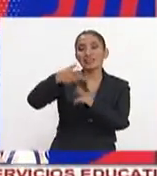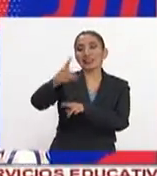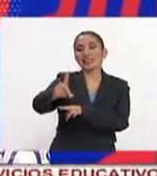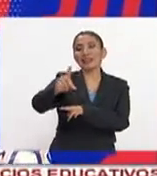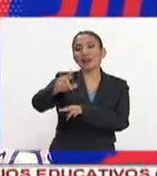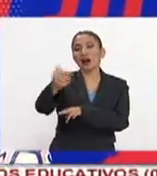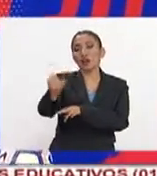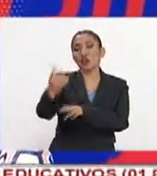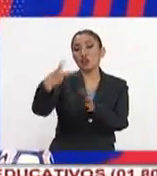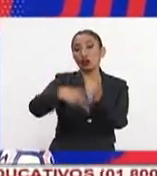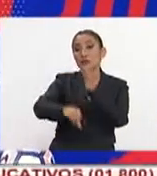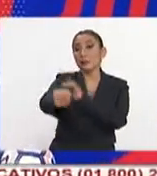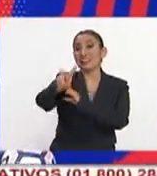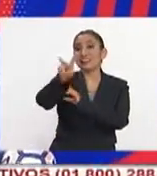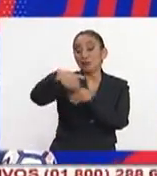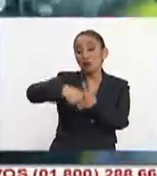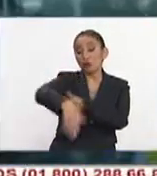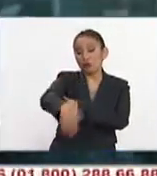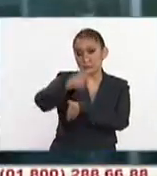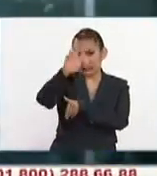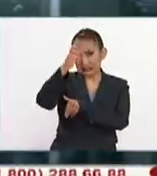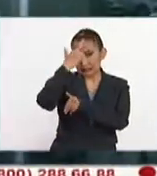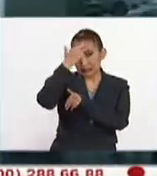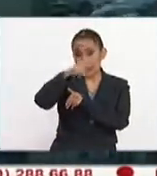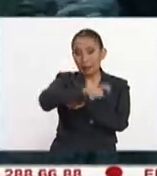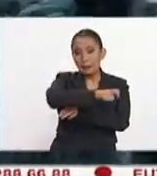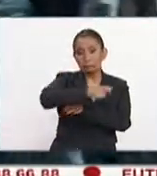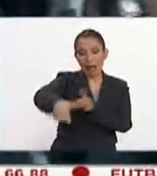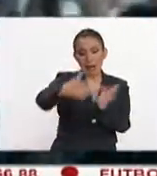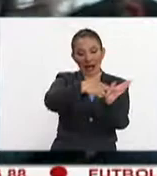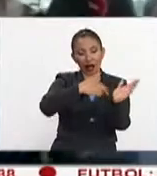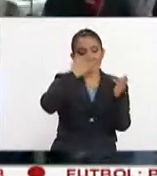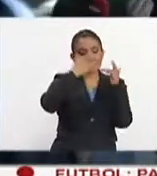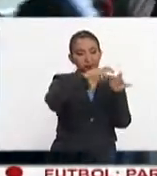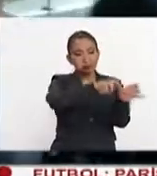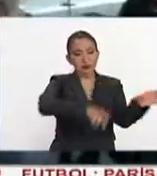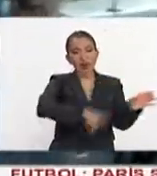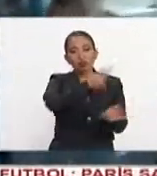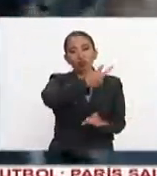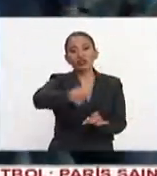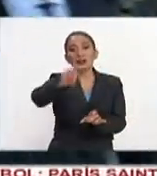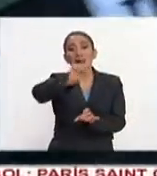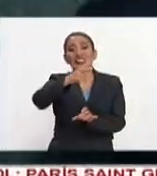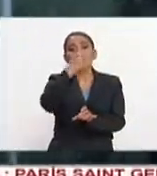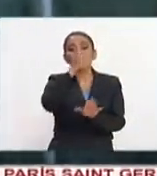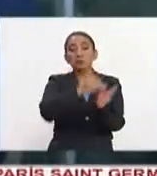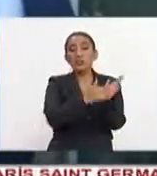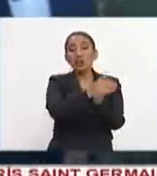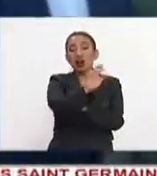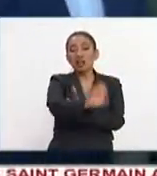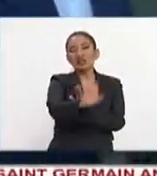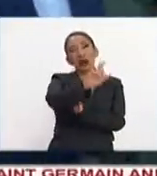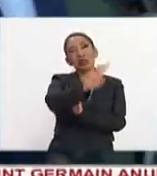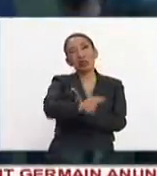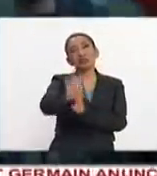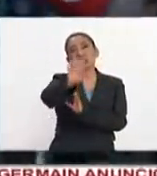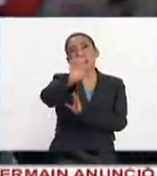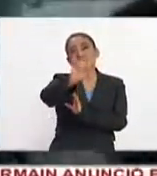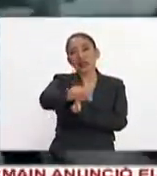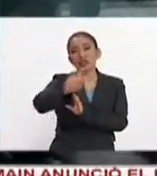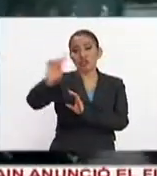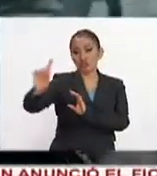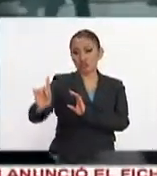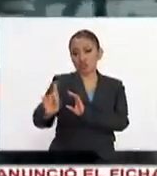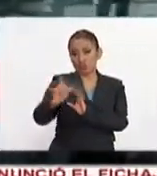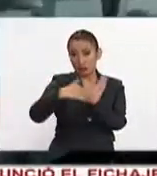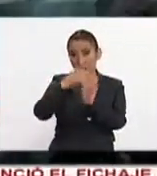de junio de 2022. Recordemos, se pagó la cláusula de rescisión de 222 millones de euros, alrededor de 260 de